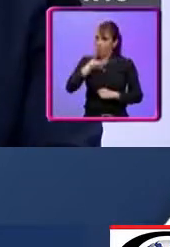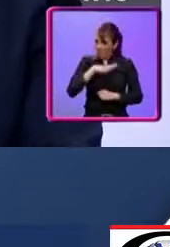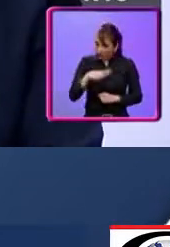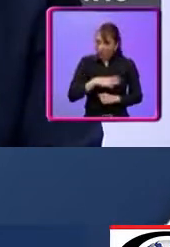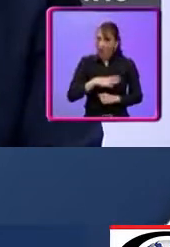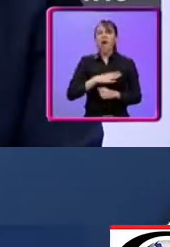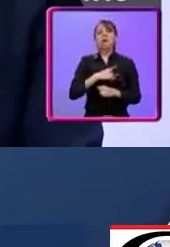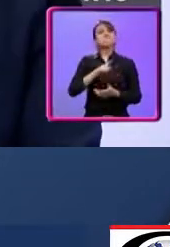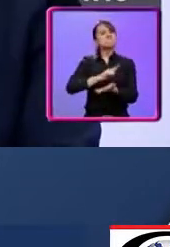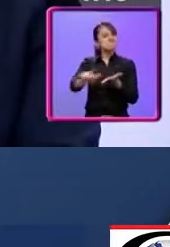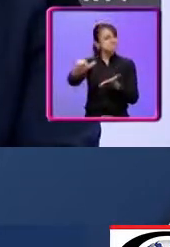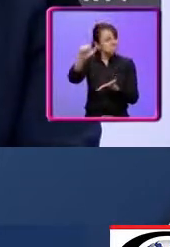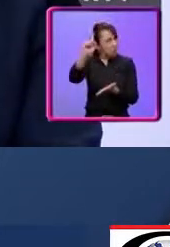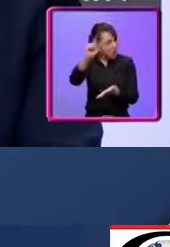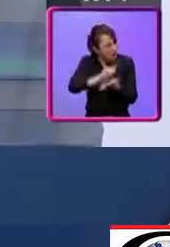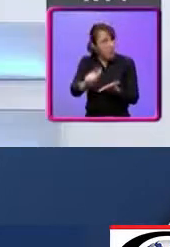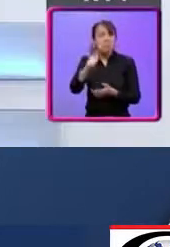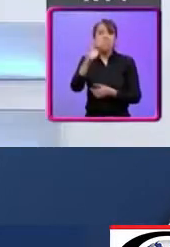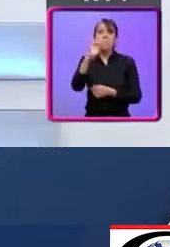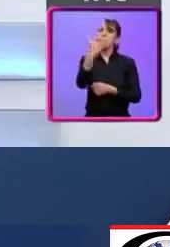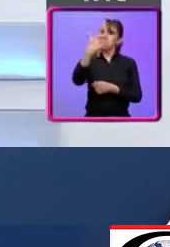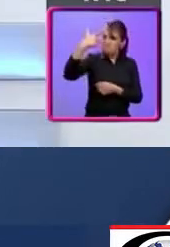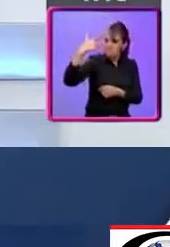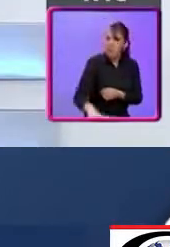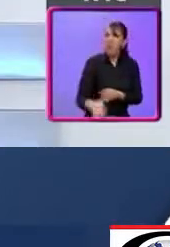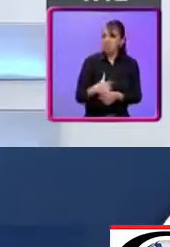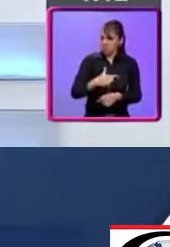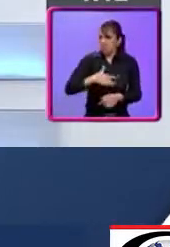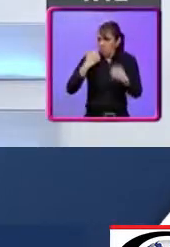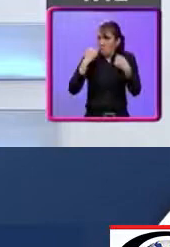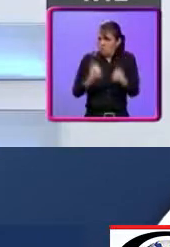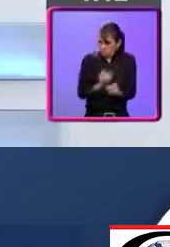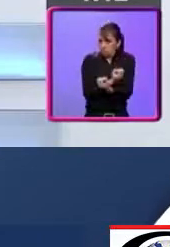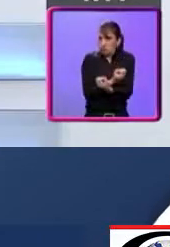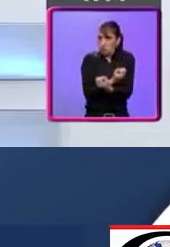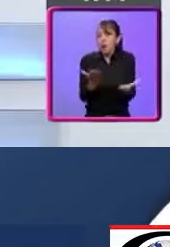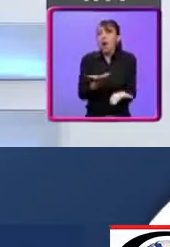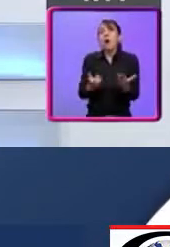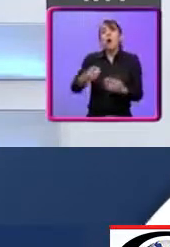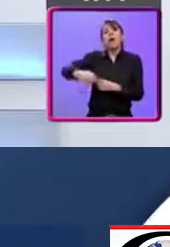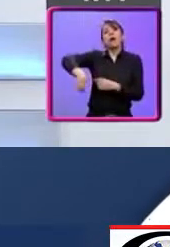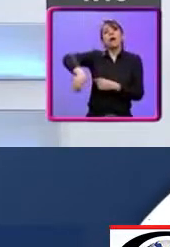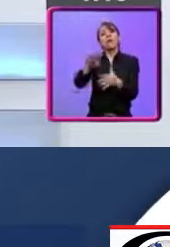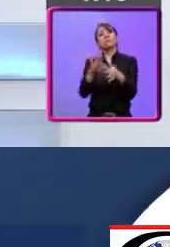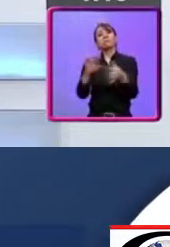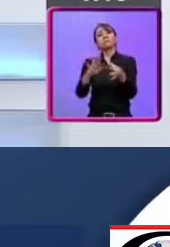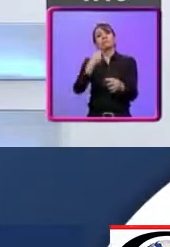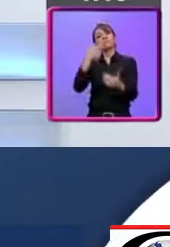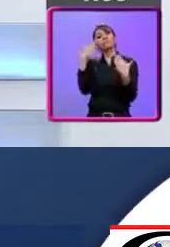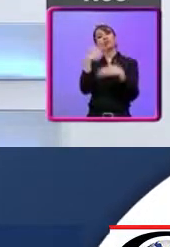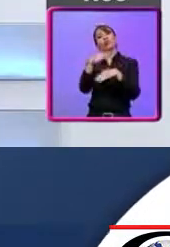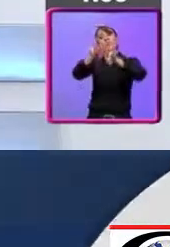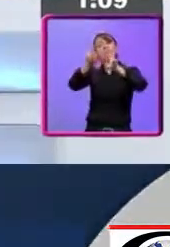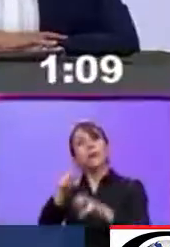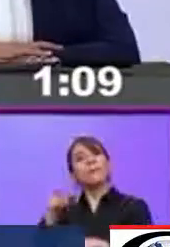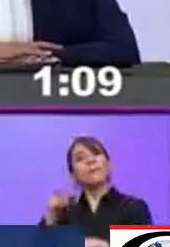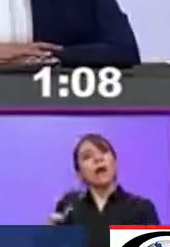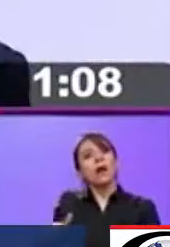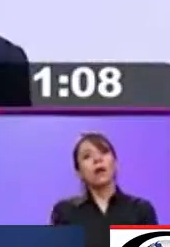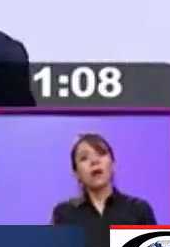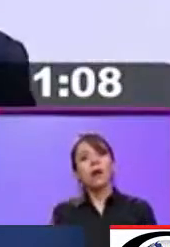rendiste, ¿qué dijo la Auditoría Superior de la Federación? ¿Qué dijo el Congreso local? Soy el único que puede